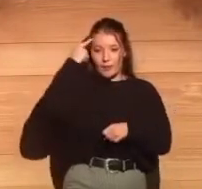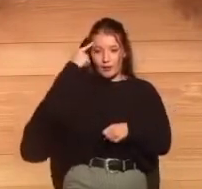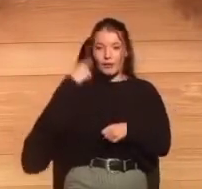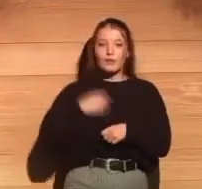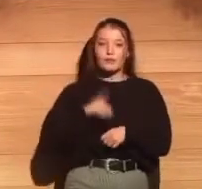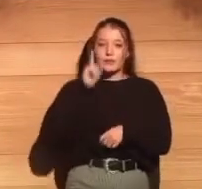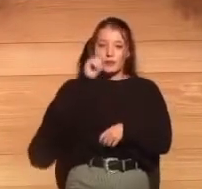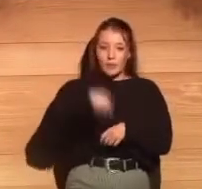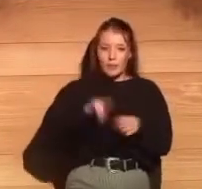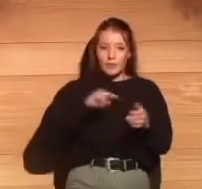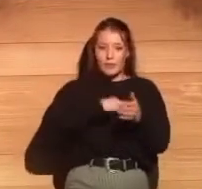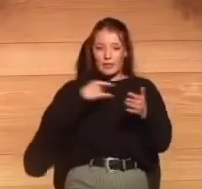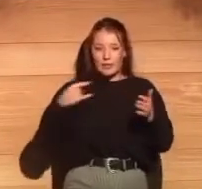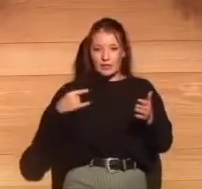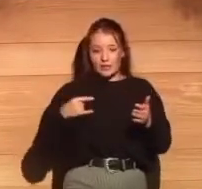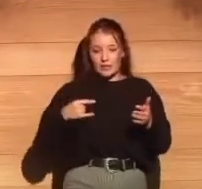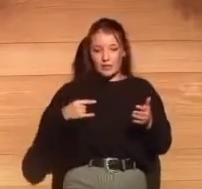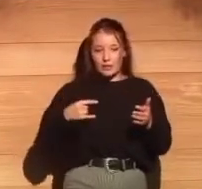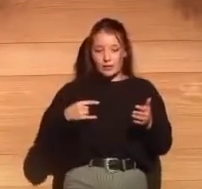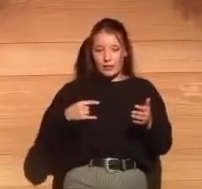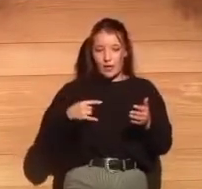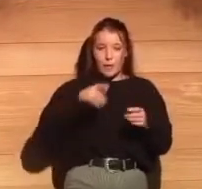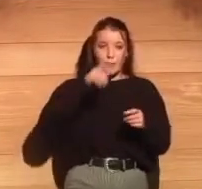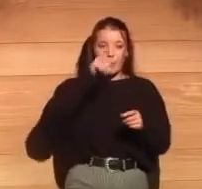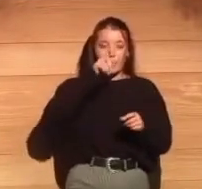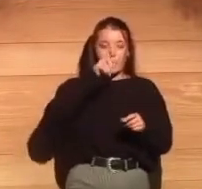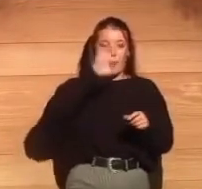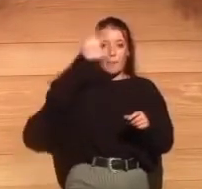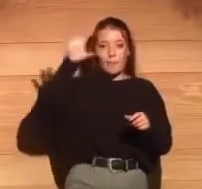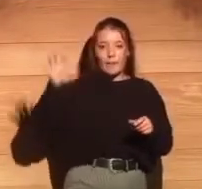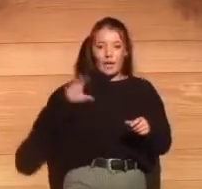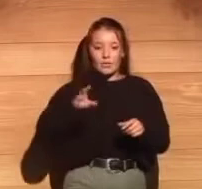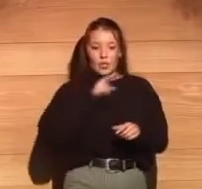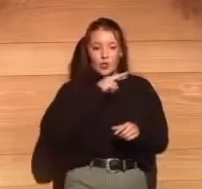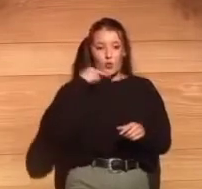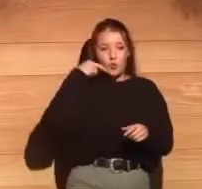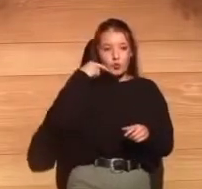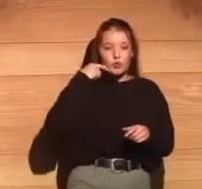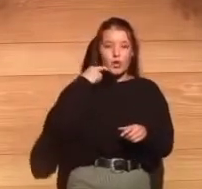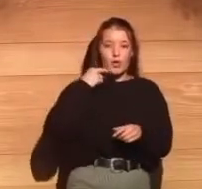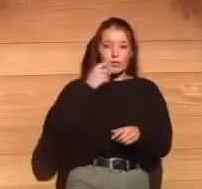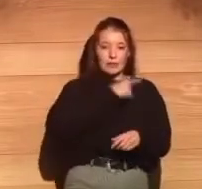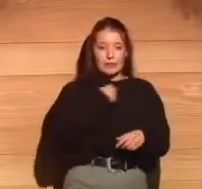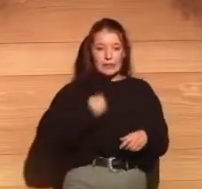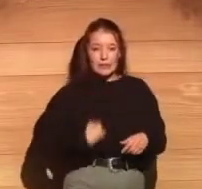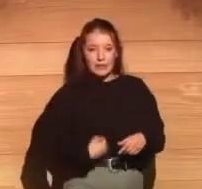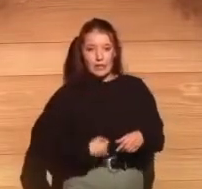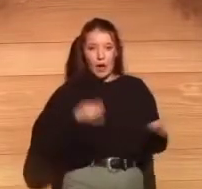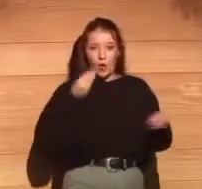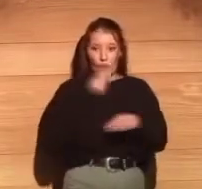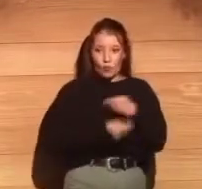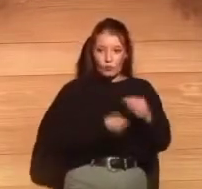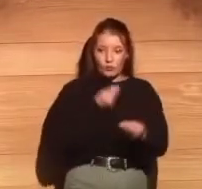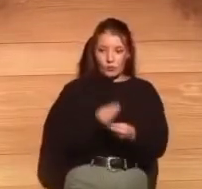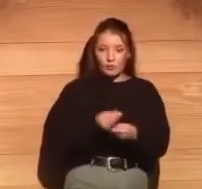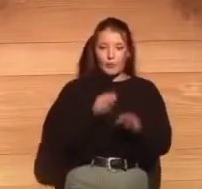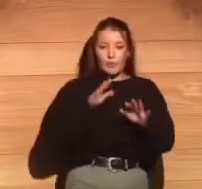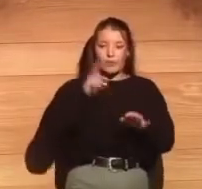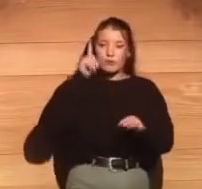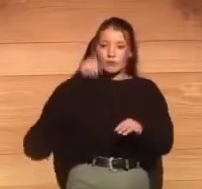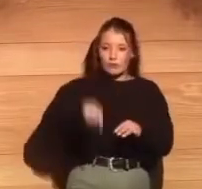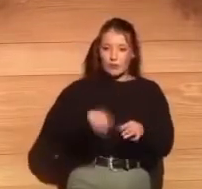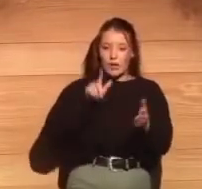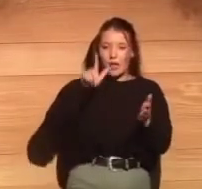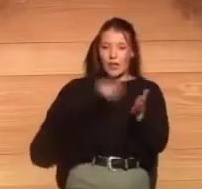técnicas que utilizan, pues, países como Rusia, como Irán, como China, etcétera. Pero también hablas